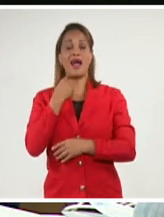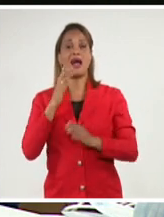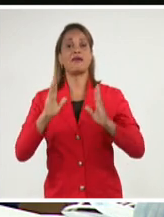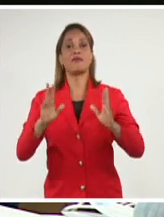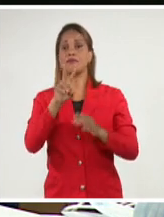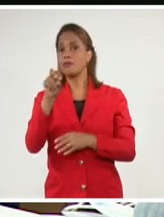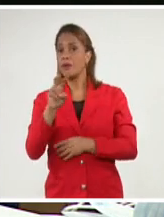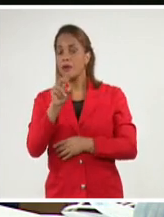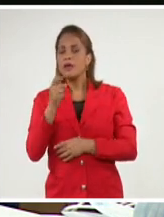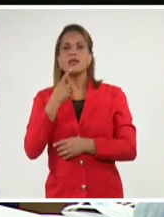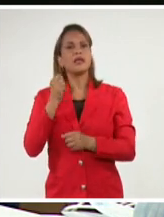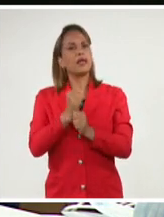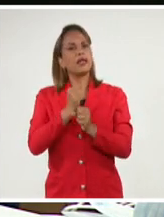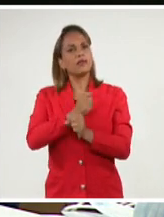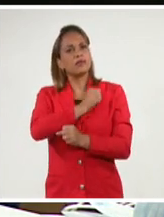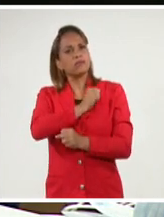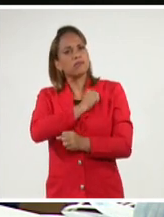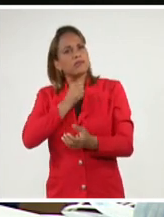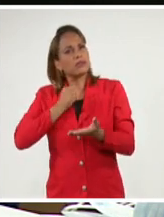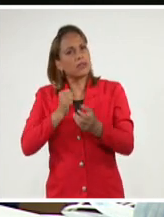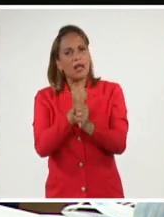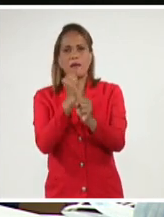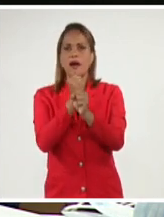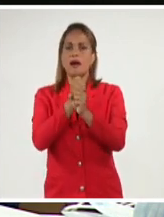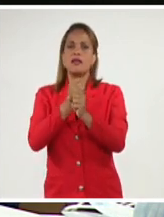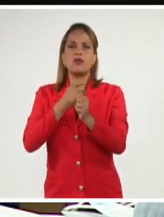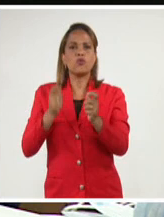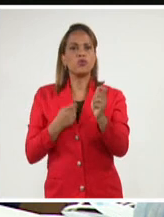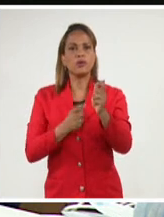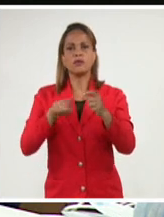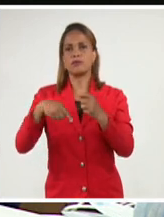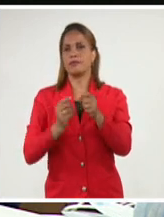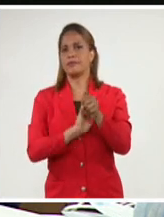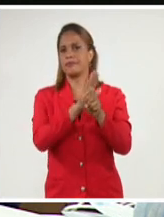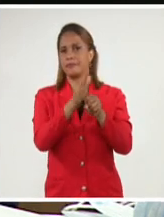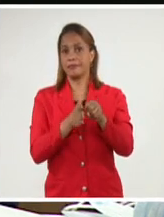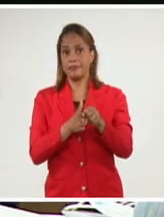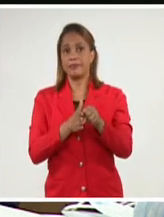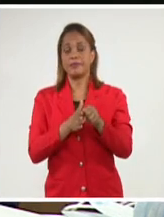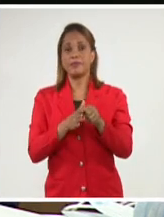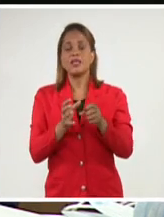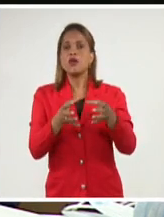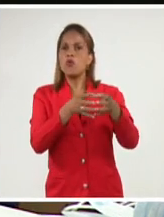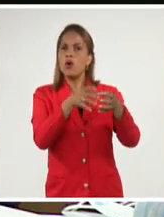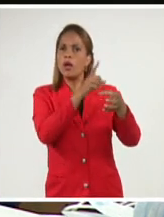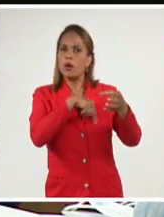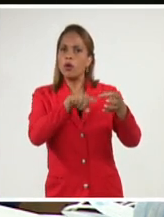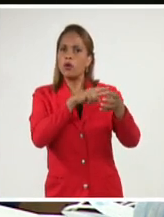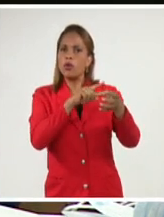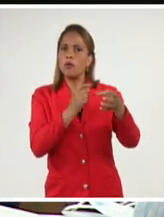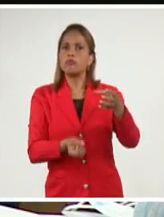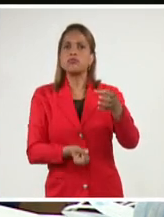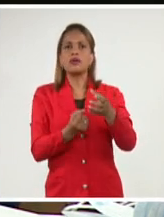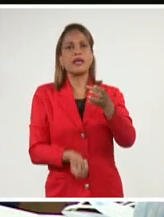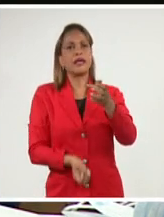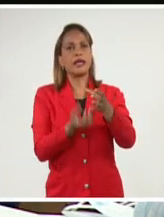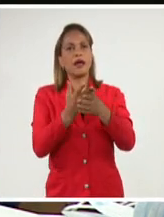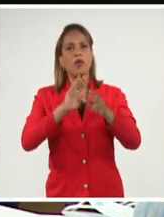lo mejor de sí en función de este combate contra la COVID-19. De este colectivo formado en la unidad y el amor